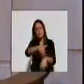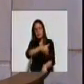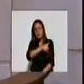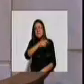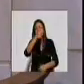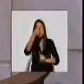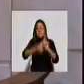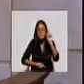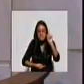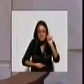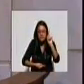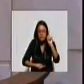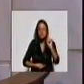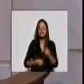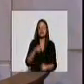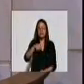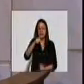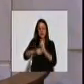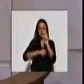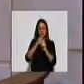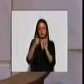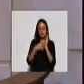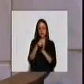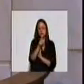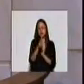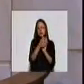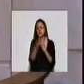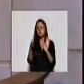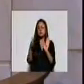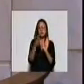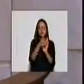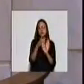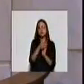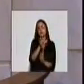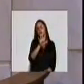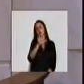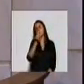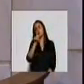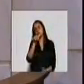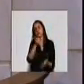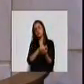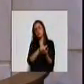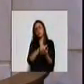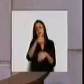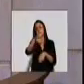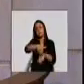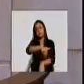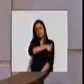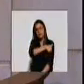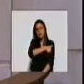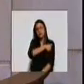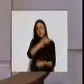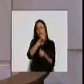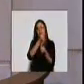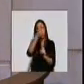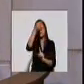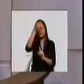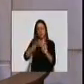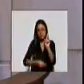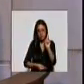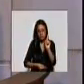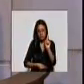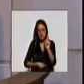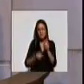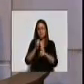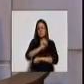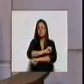mensuales. Y este año están del orden de 56 mil millones de pesos mensuales